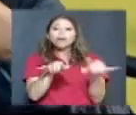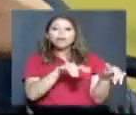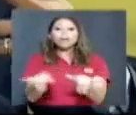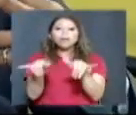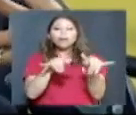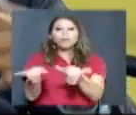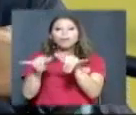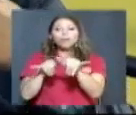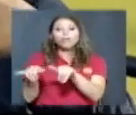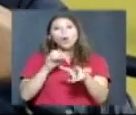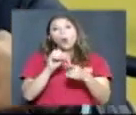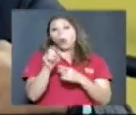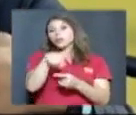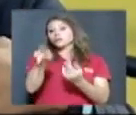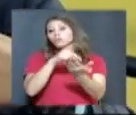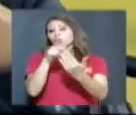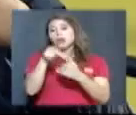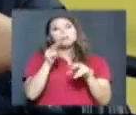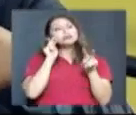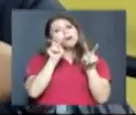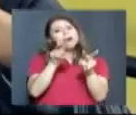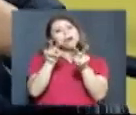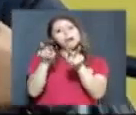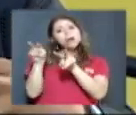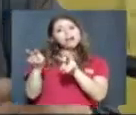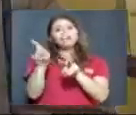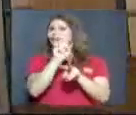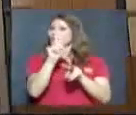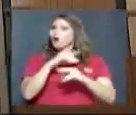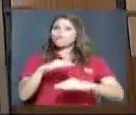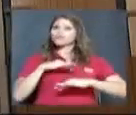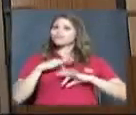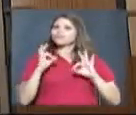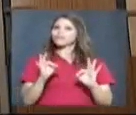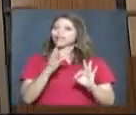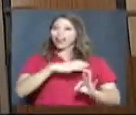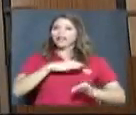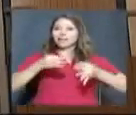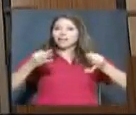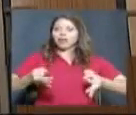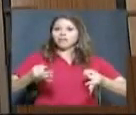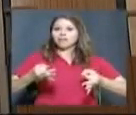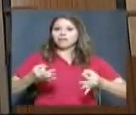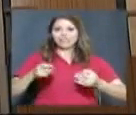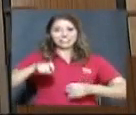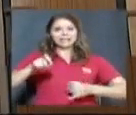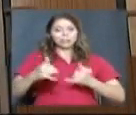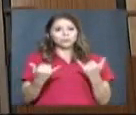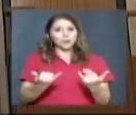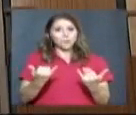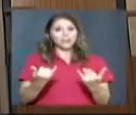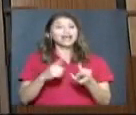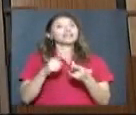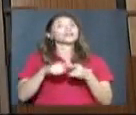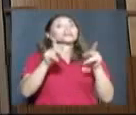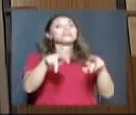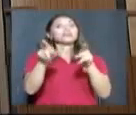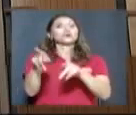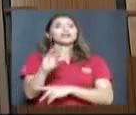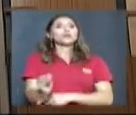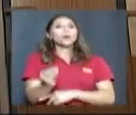no completan la calidad que necesitamos en estos tiempos. Y es a partir de ahí que los jóvenes se han disparado mucho hacia